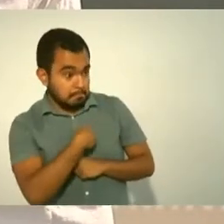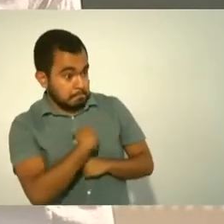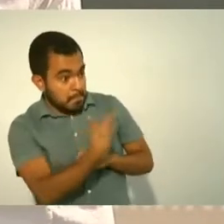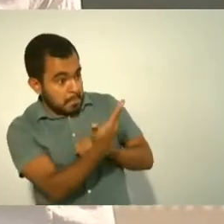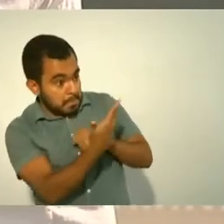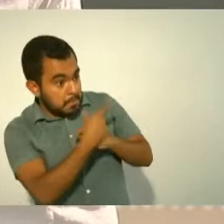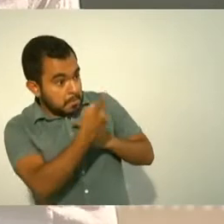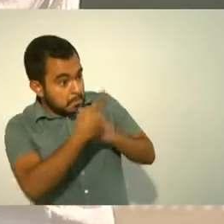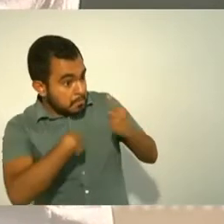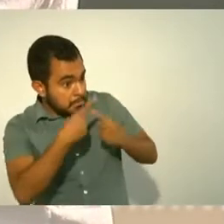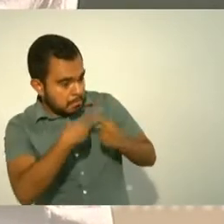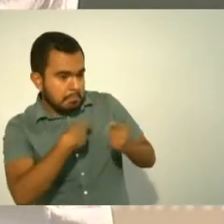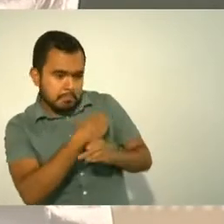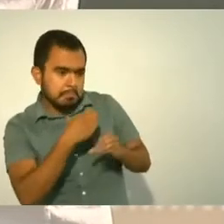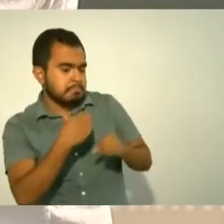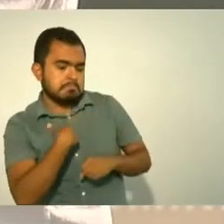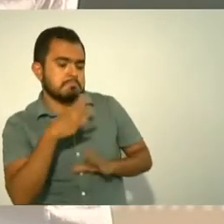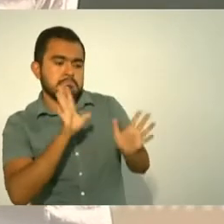o